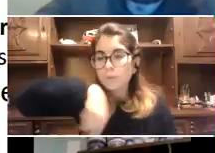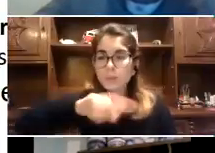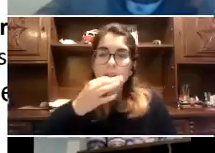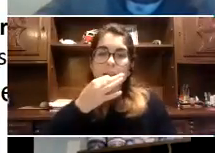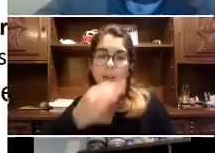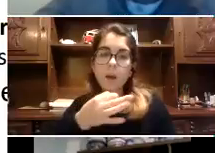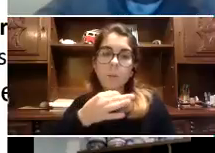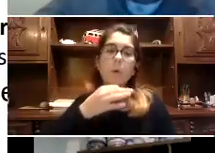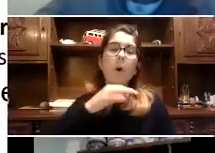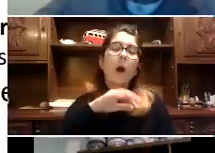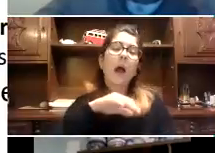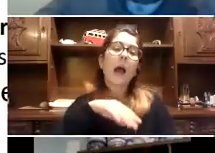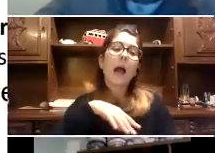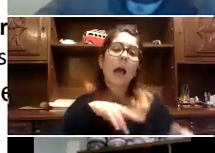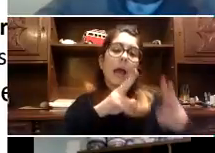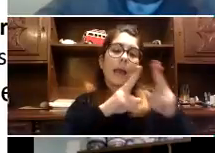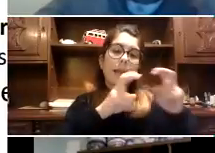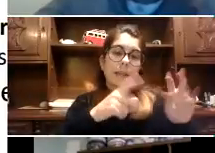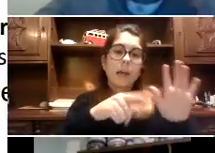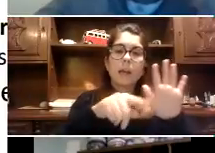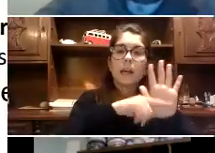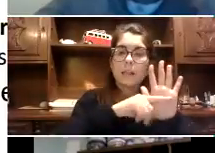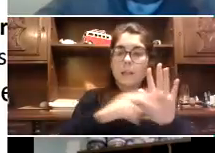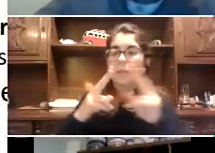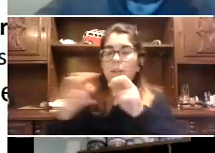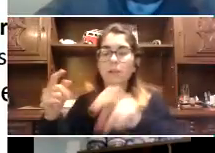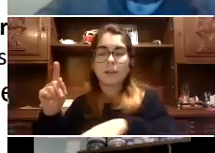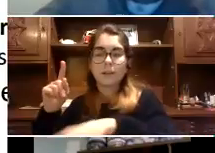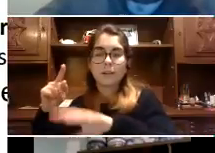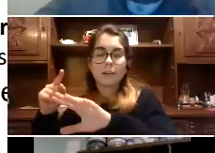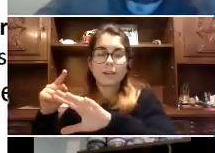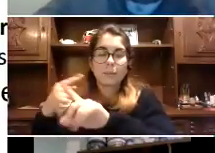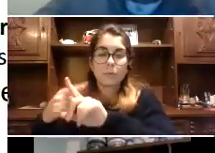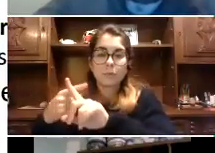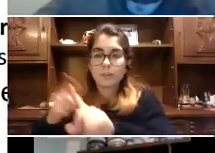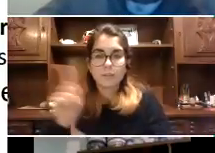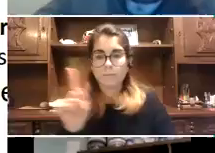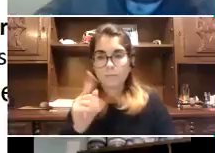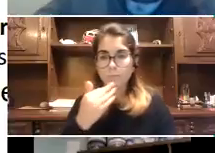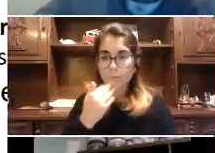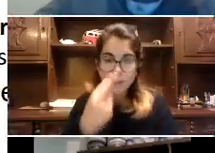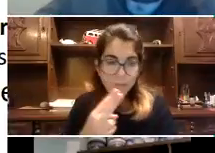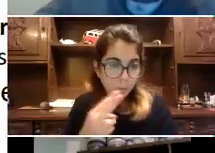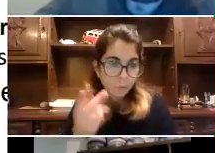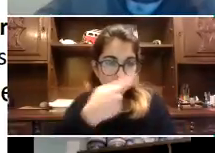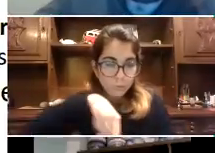para justamente explicar los fenómenos de atracción y de repulsión que observábamos a nivel